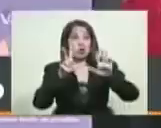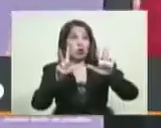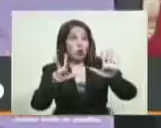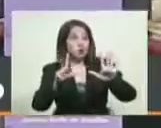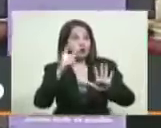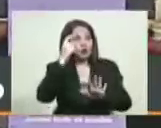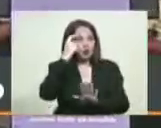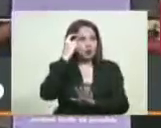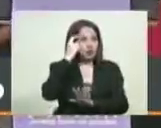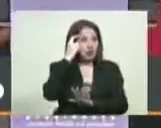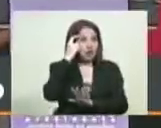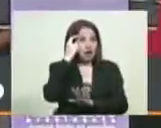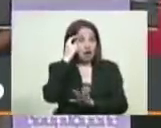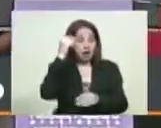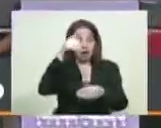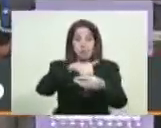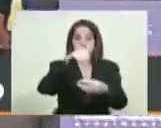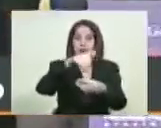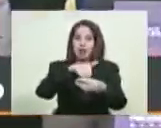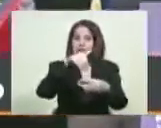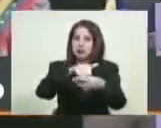18 días para las elecciones.